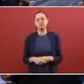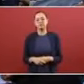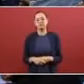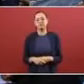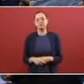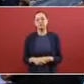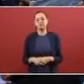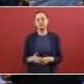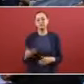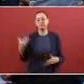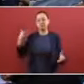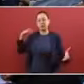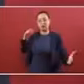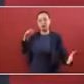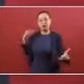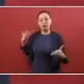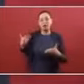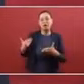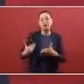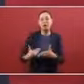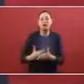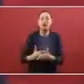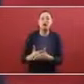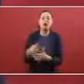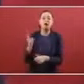Imperaba la simulación